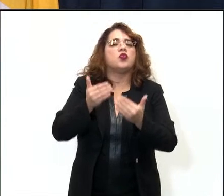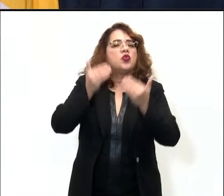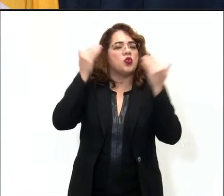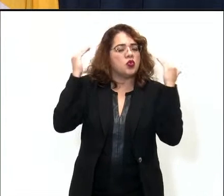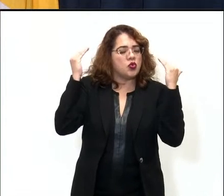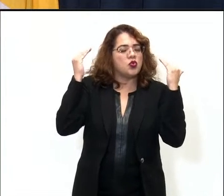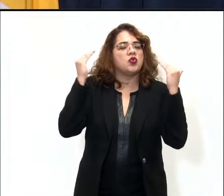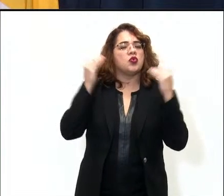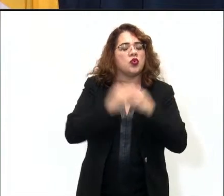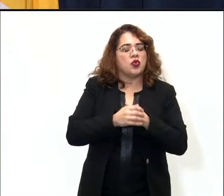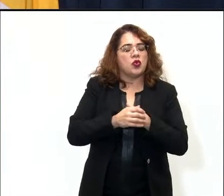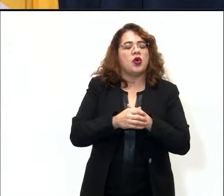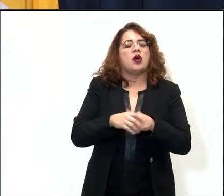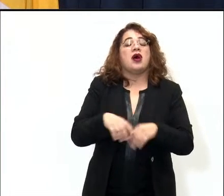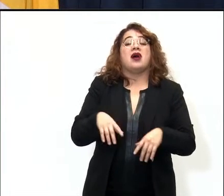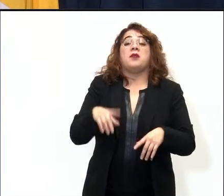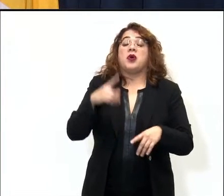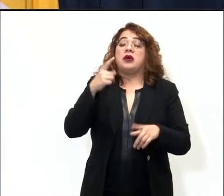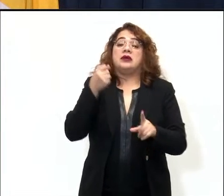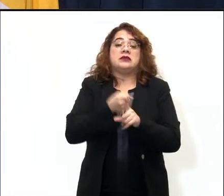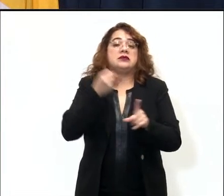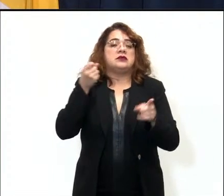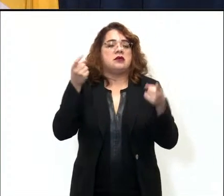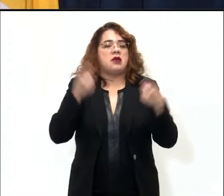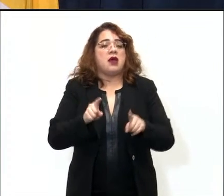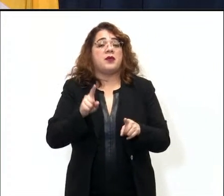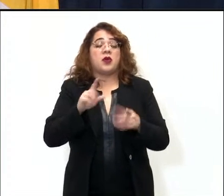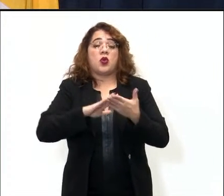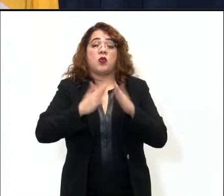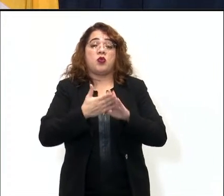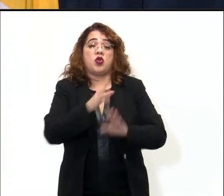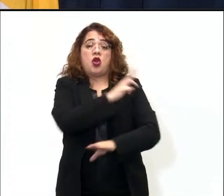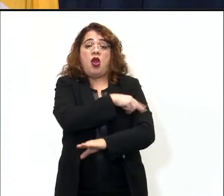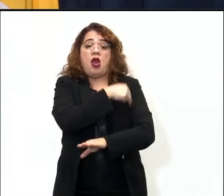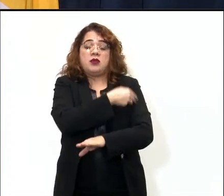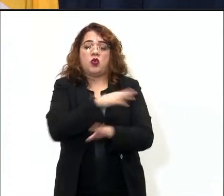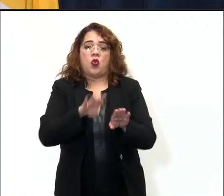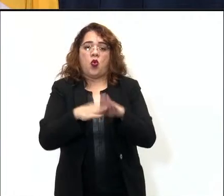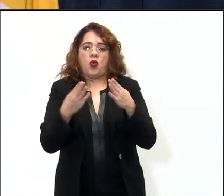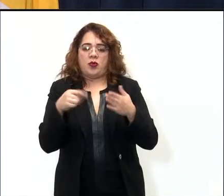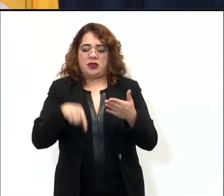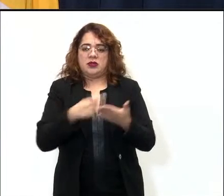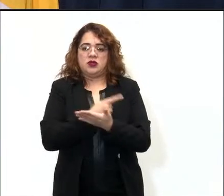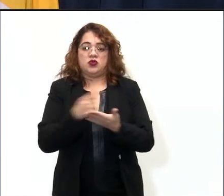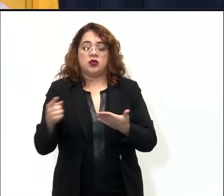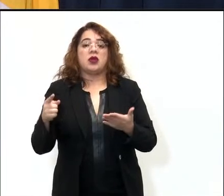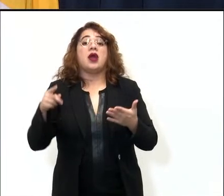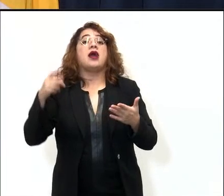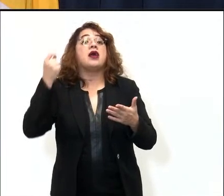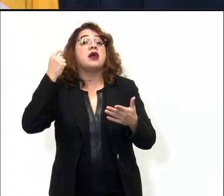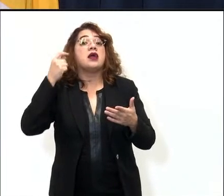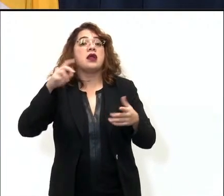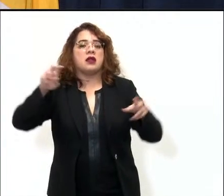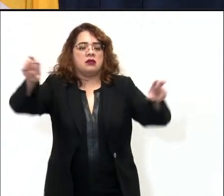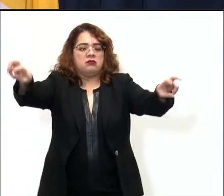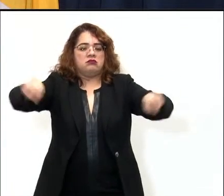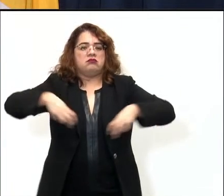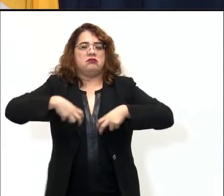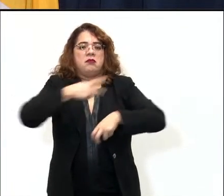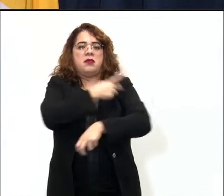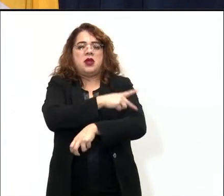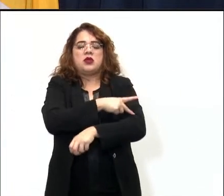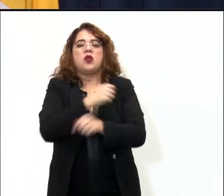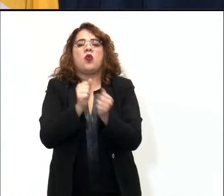Community Hospital de Long Beach reabrió sus puertas y está aceptando transferencias de pacientes sin COVID